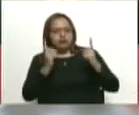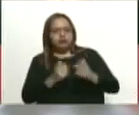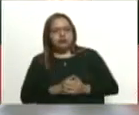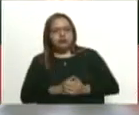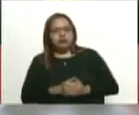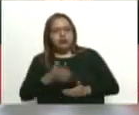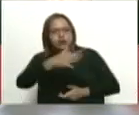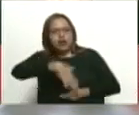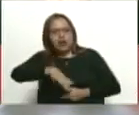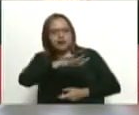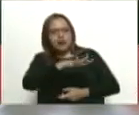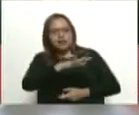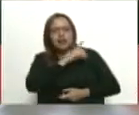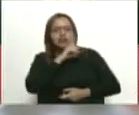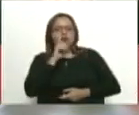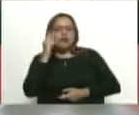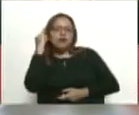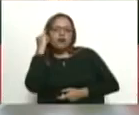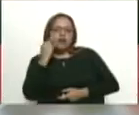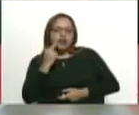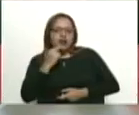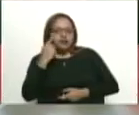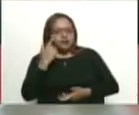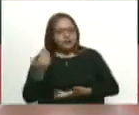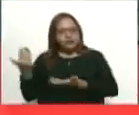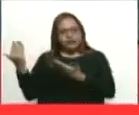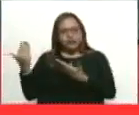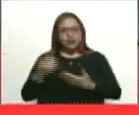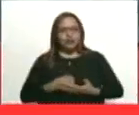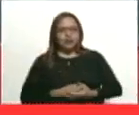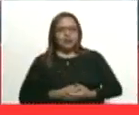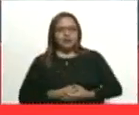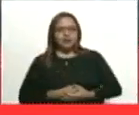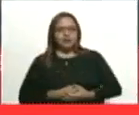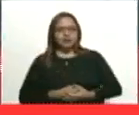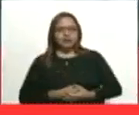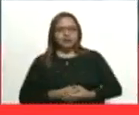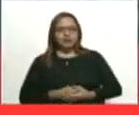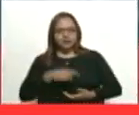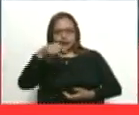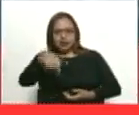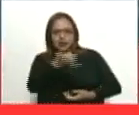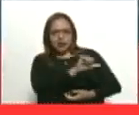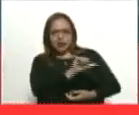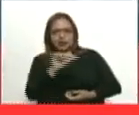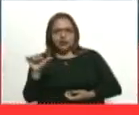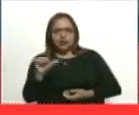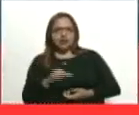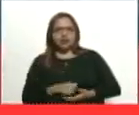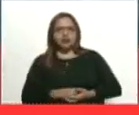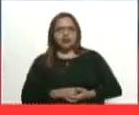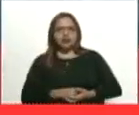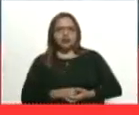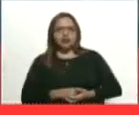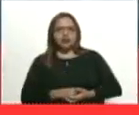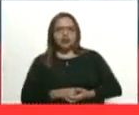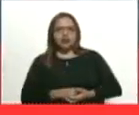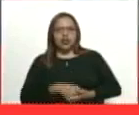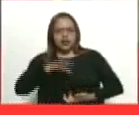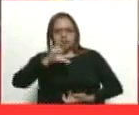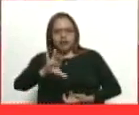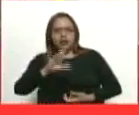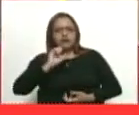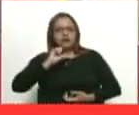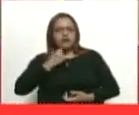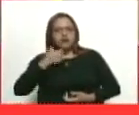una Plaza Bolívar. Vamos con las imágenes de lo ocurrido esta semana en la hermana República Rusa,